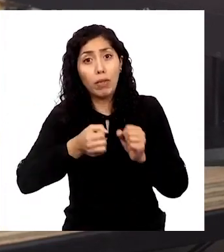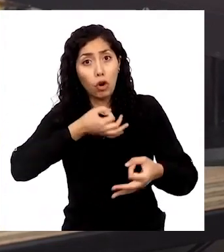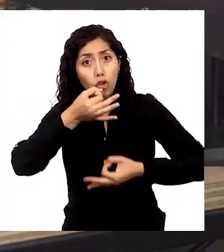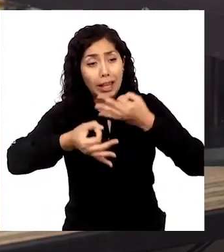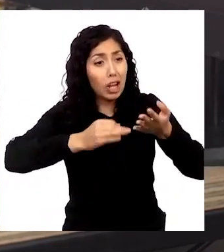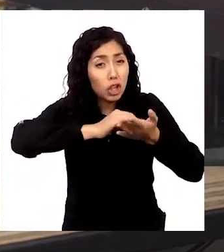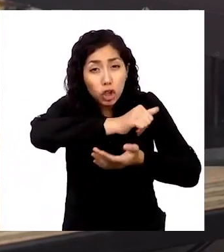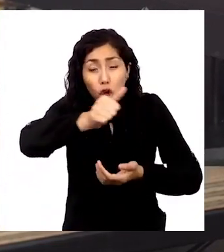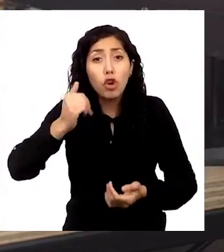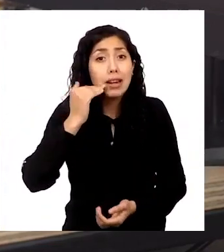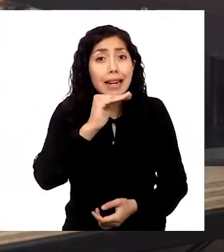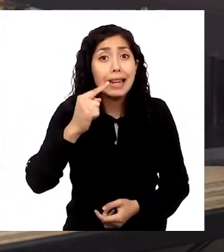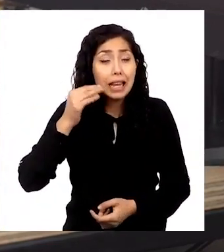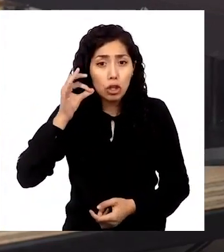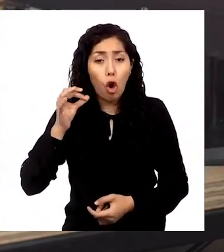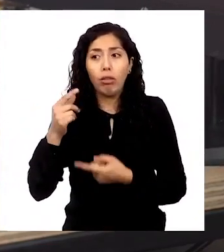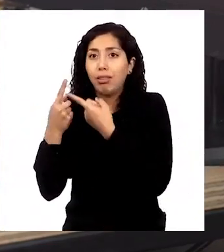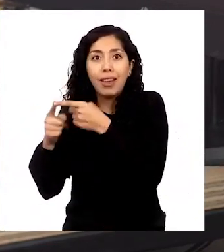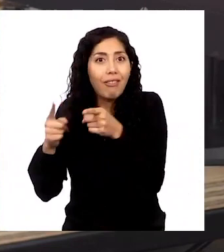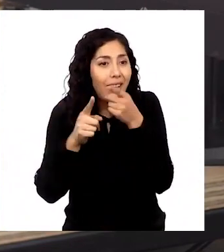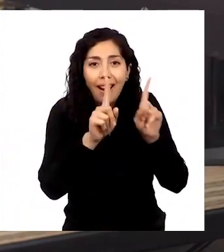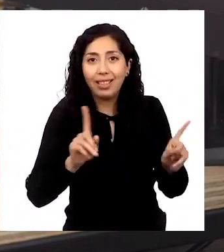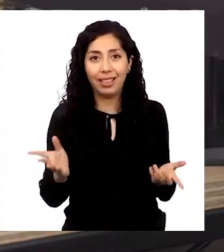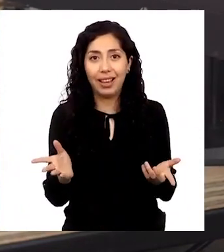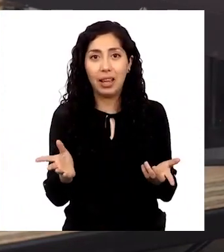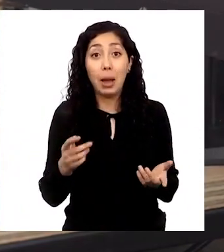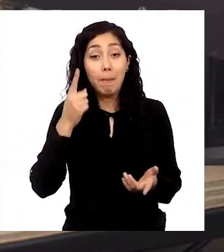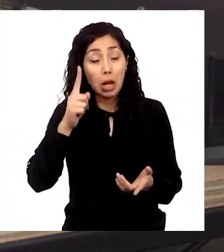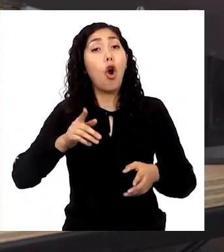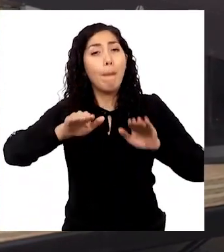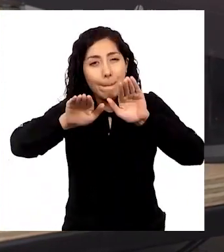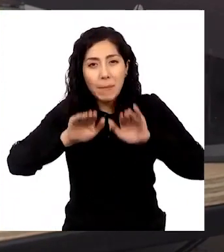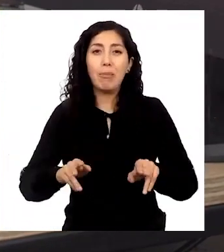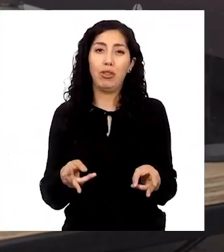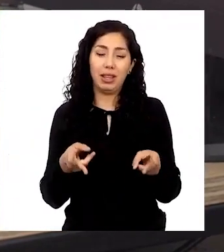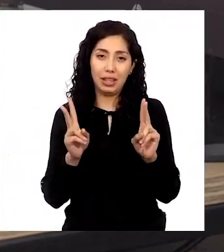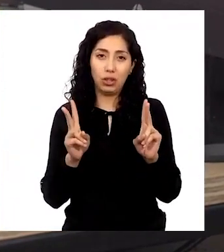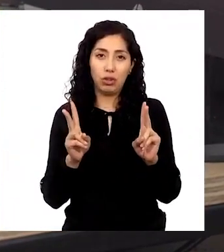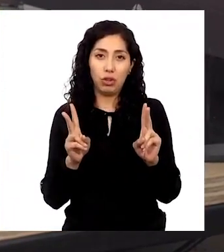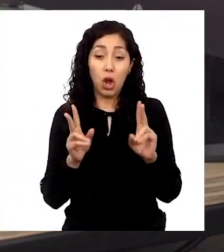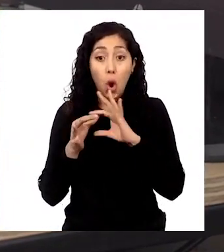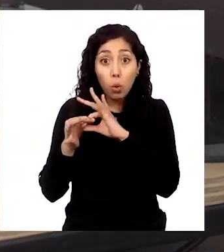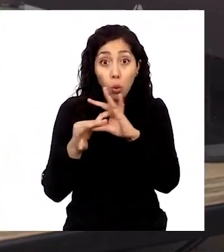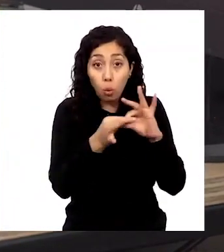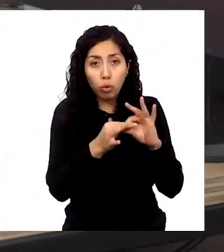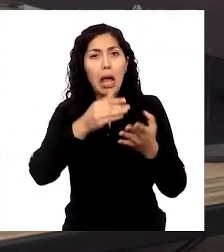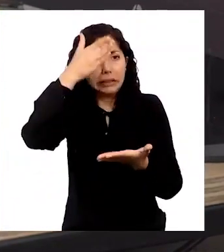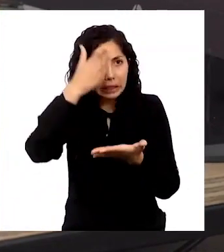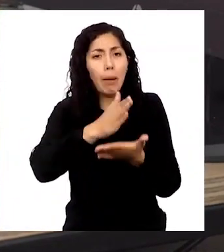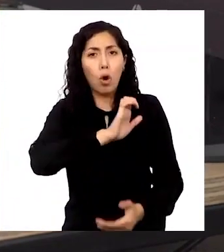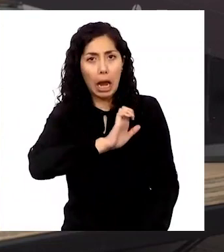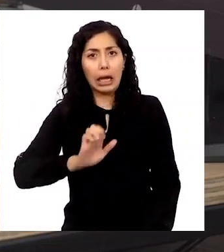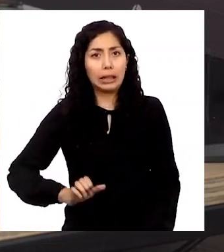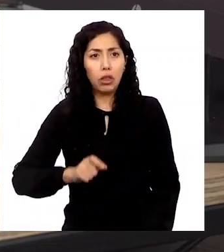que todos los niños, niñas y adolescentes somos diferentes, pero tenemos los mismos derechos, y que juntos le